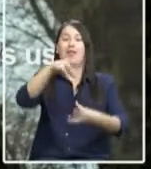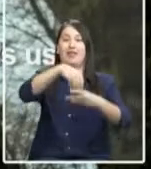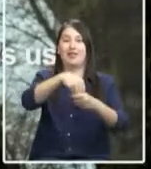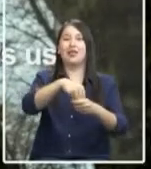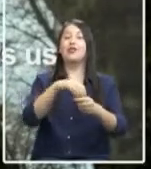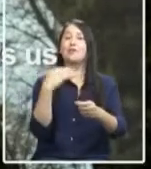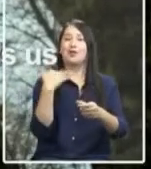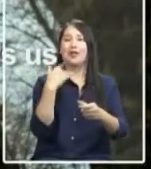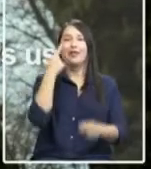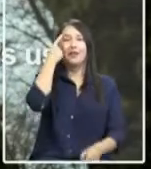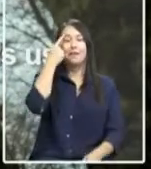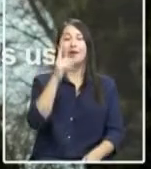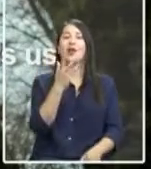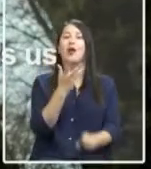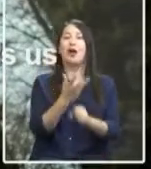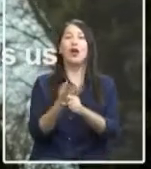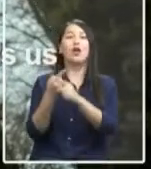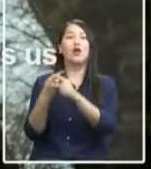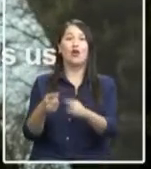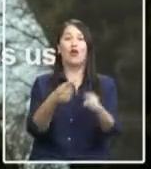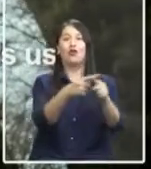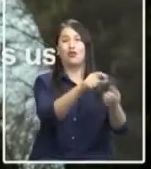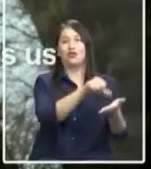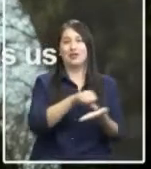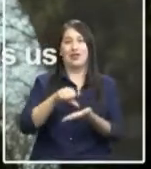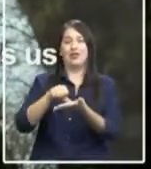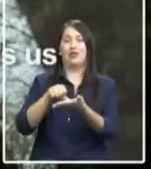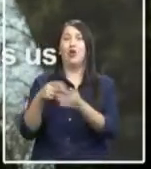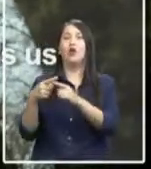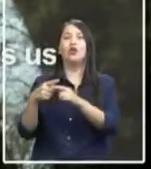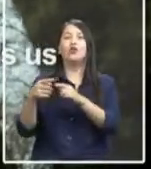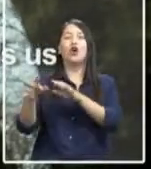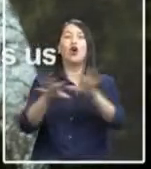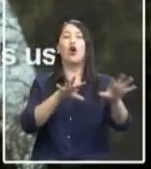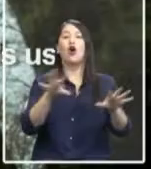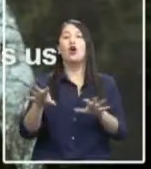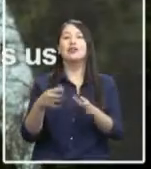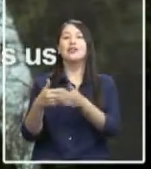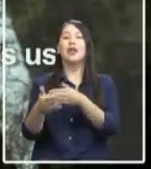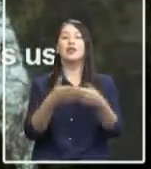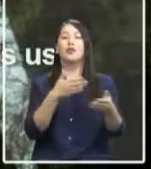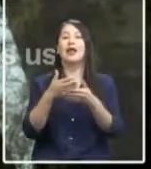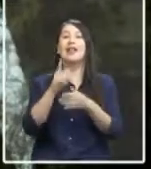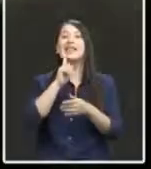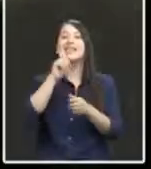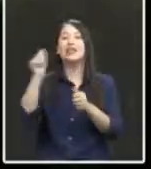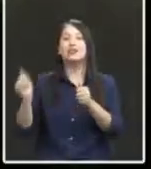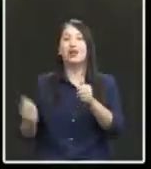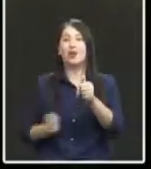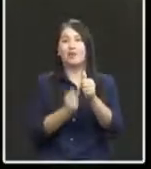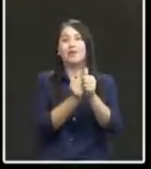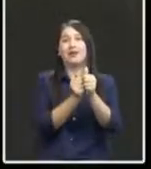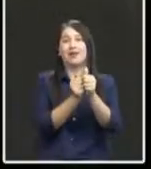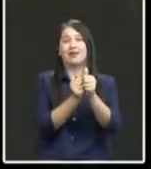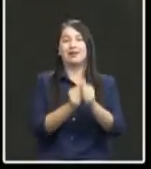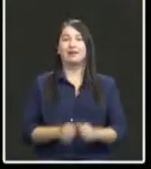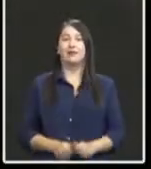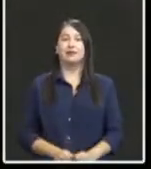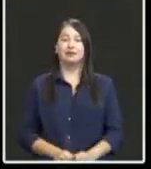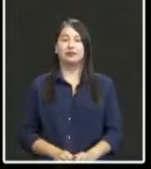otros centros que son otros seres vivos que nos acompañan, y este es un mundo multicéntrico, multiespecie.